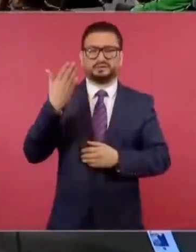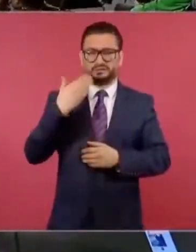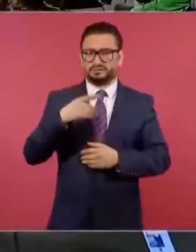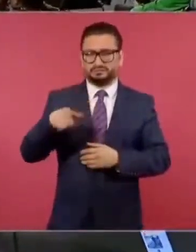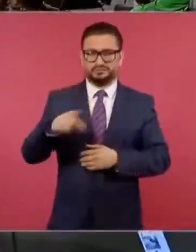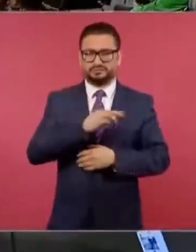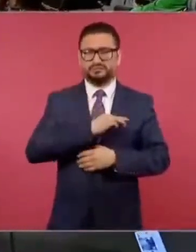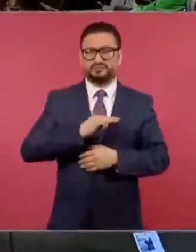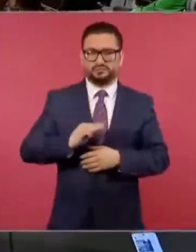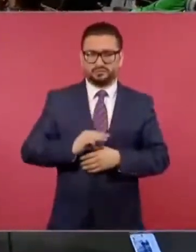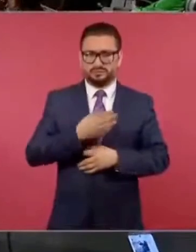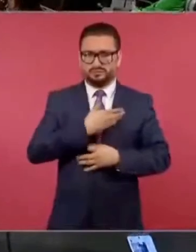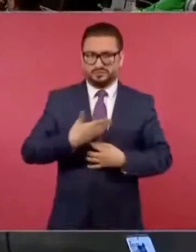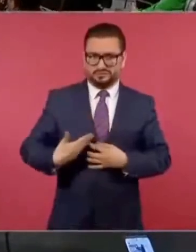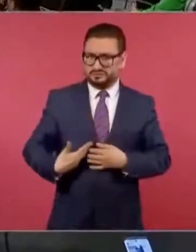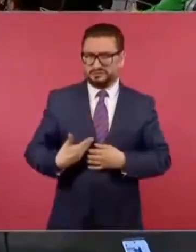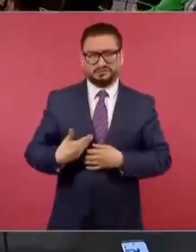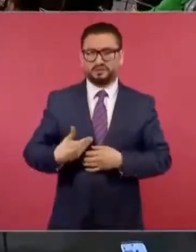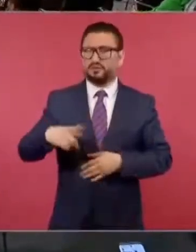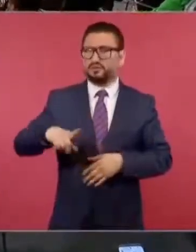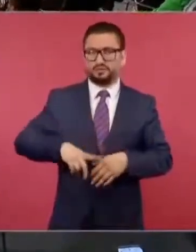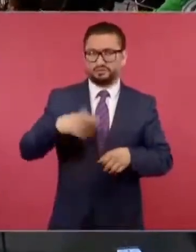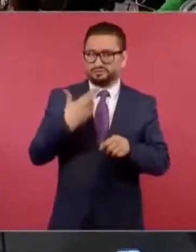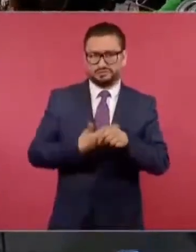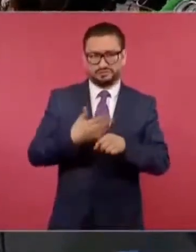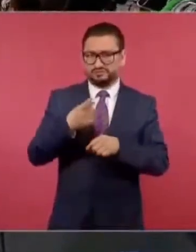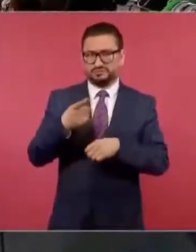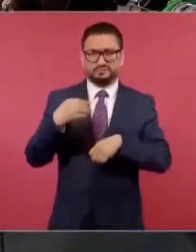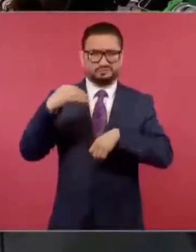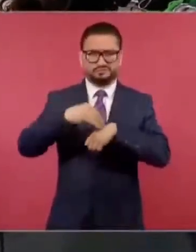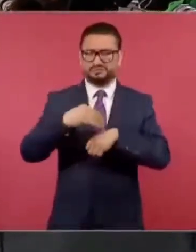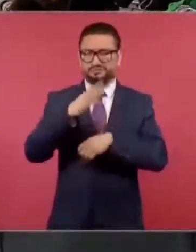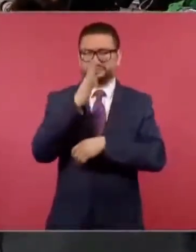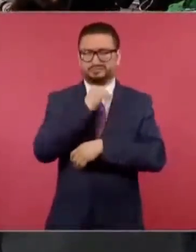municipal, ni siquiera el gobernador.